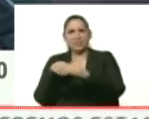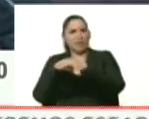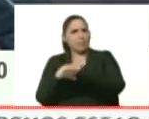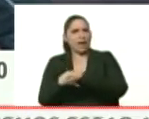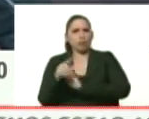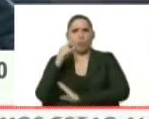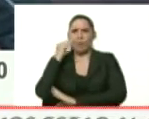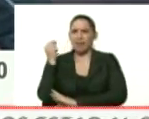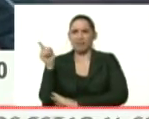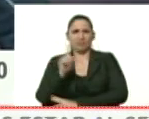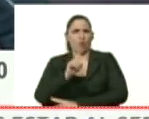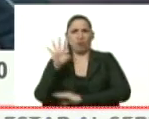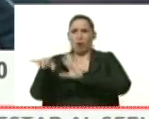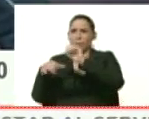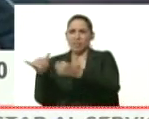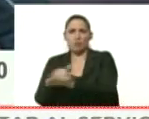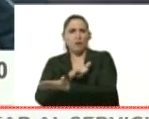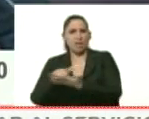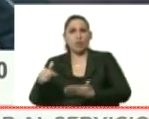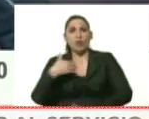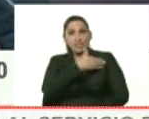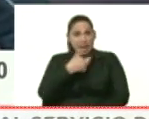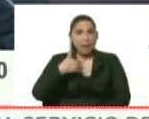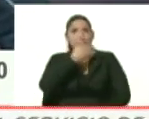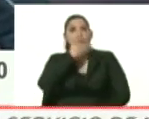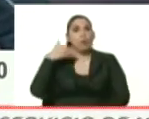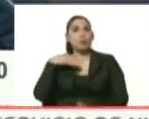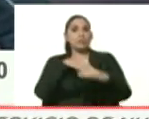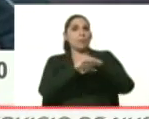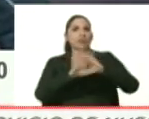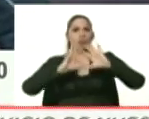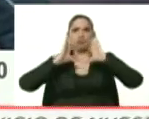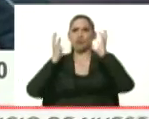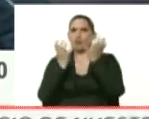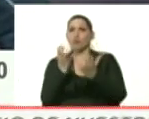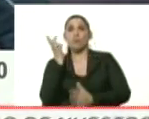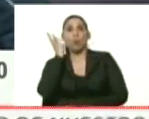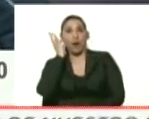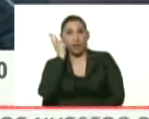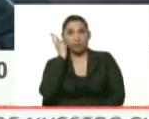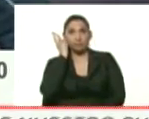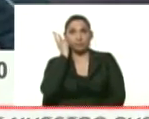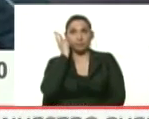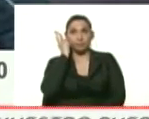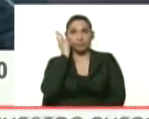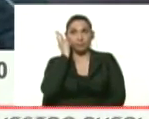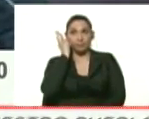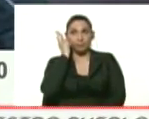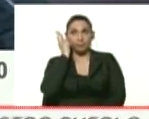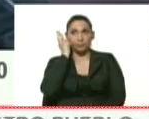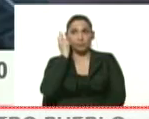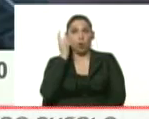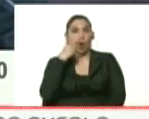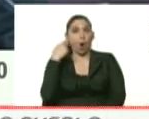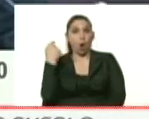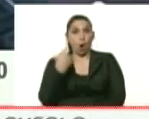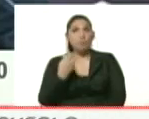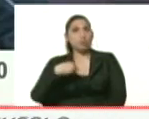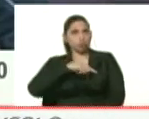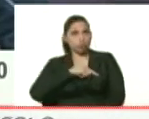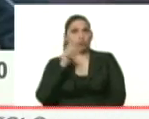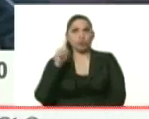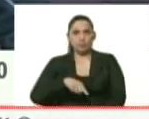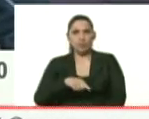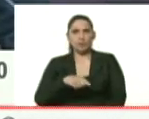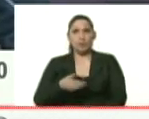ni en Nueva York. Cuando quieren los mejores zapatos del mundo, mujeres sobre todo, y los hombres, nosotros también, vayan